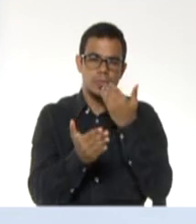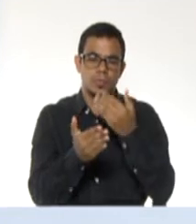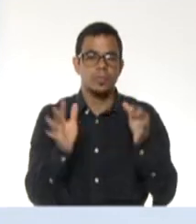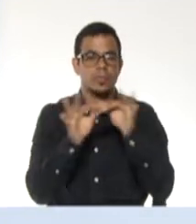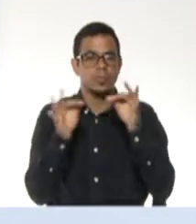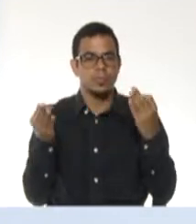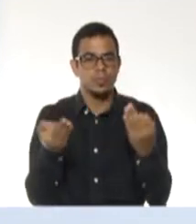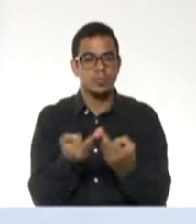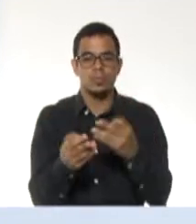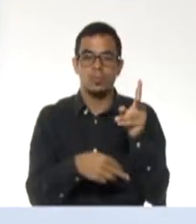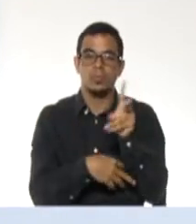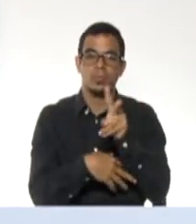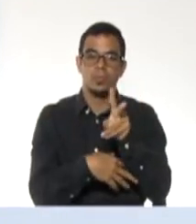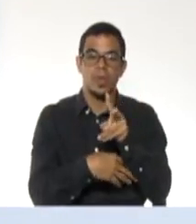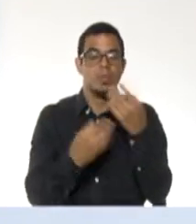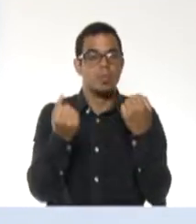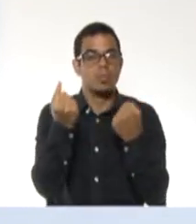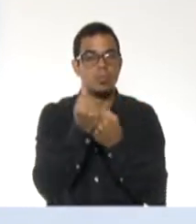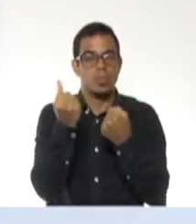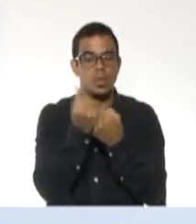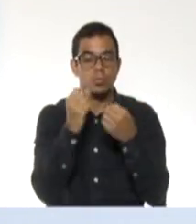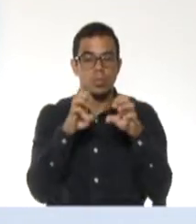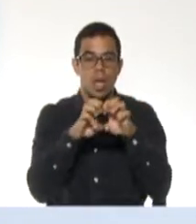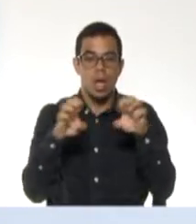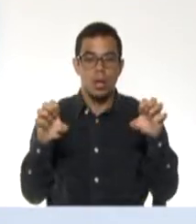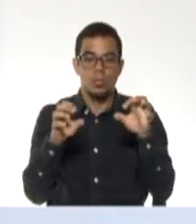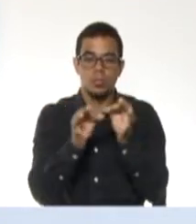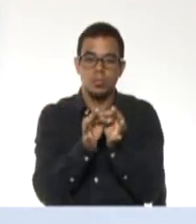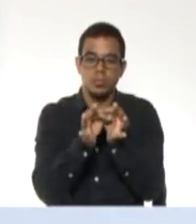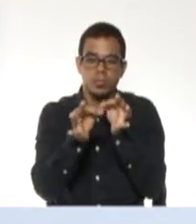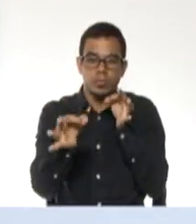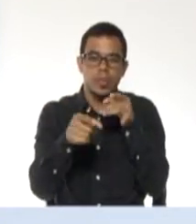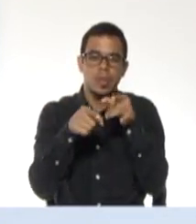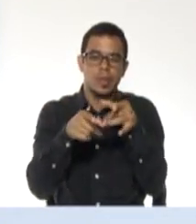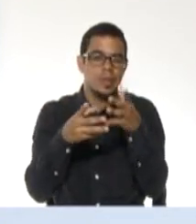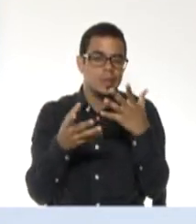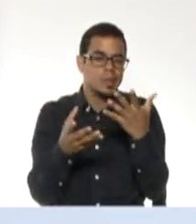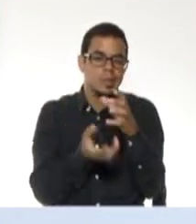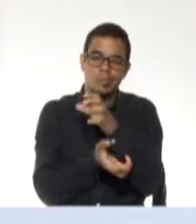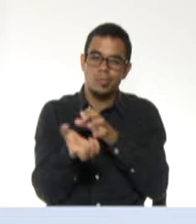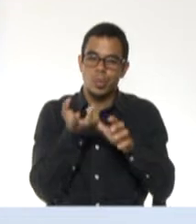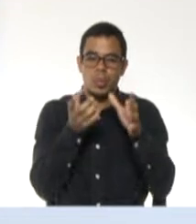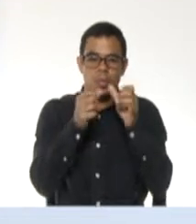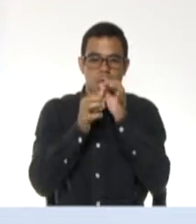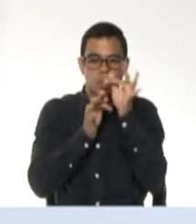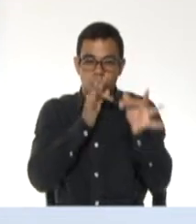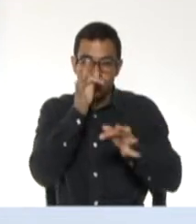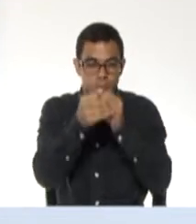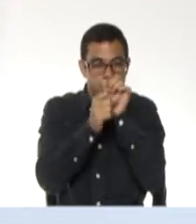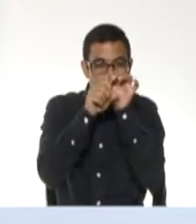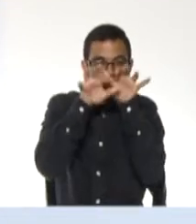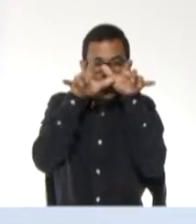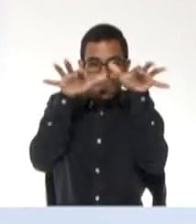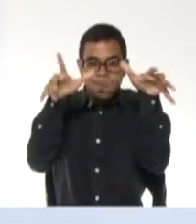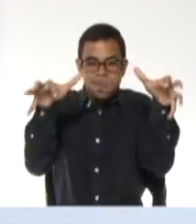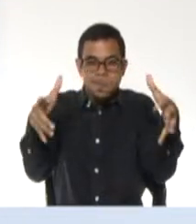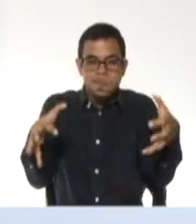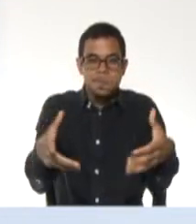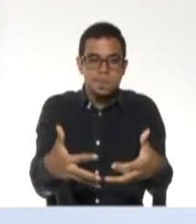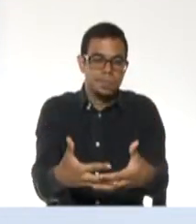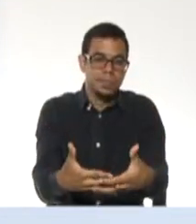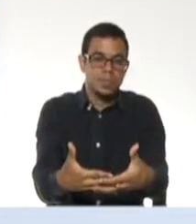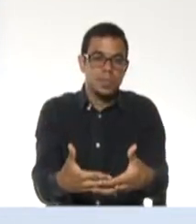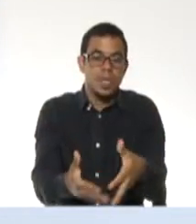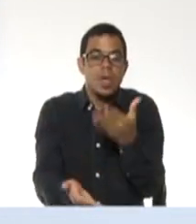familia venezolana por seguir apoyando la educación en estos tiempos de pandemia. Y por supuesto a nuestro equipo técnico y de